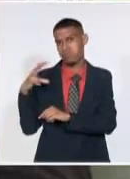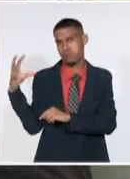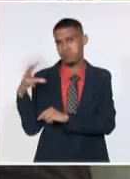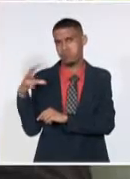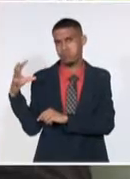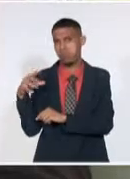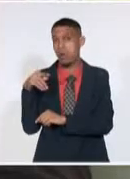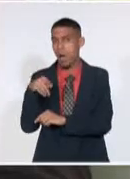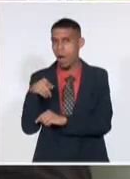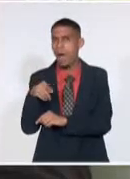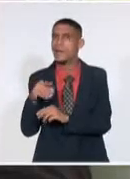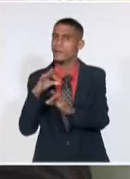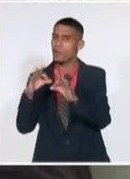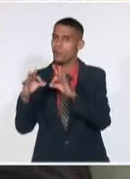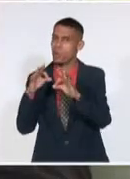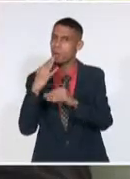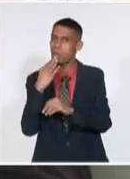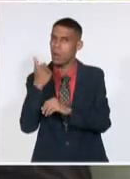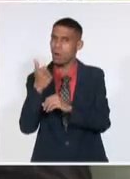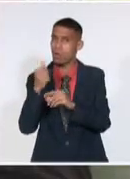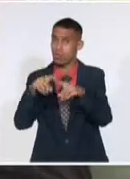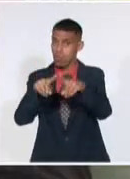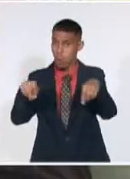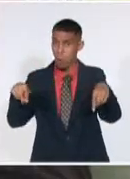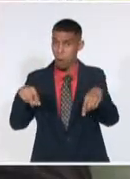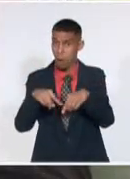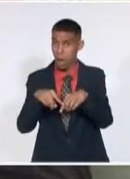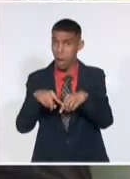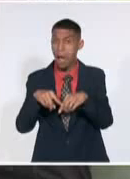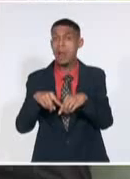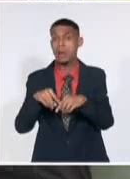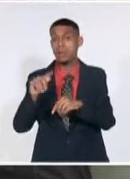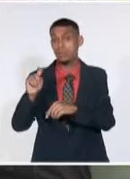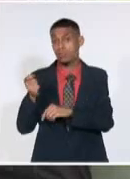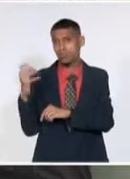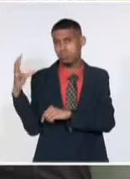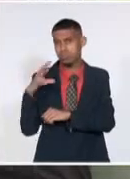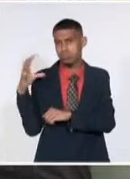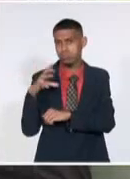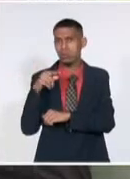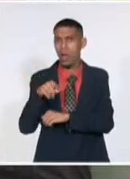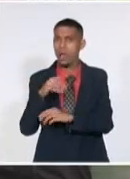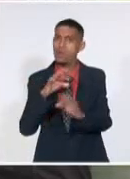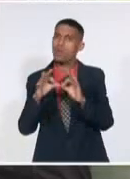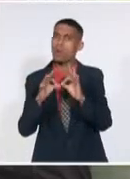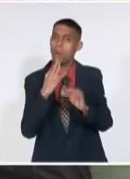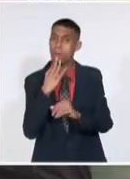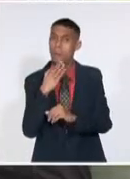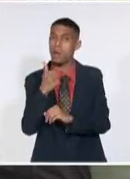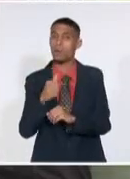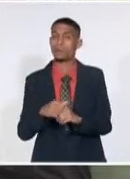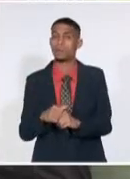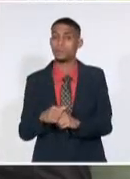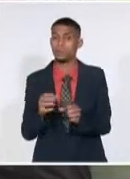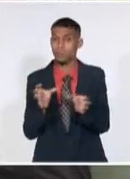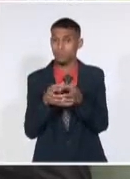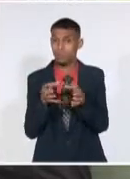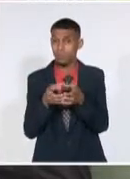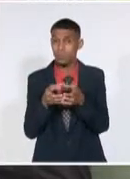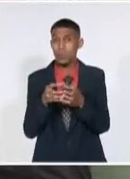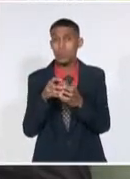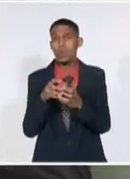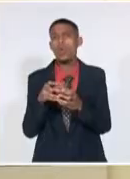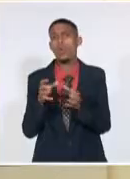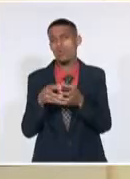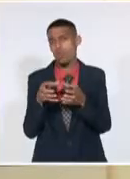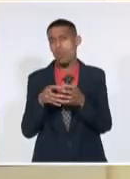de una temperatura adecuada y con periodo todos los meses, el grupo de restauración viene y revisa todos